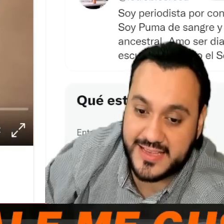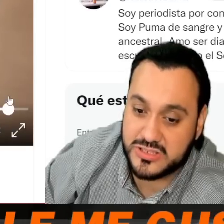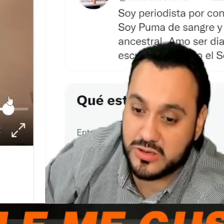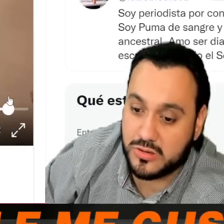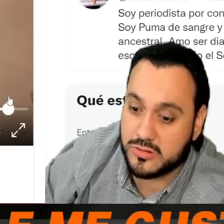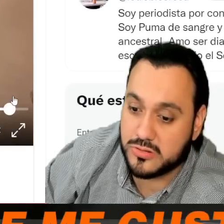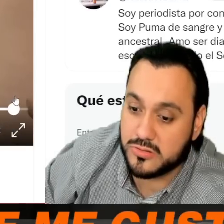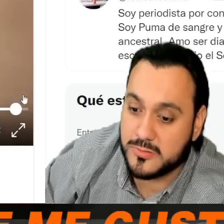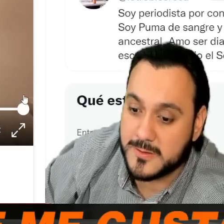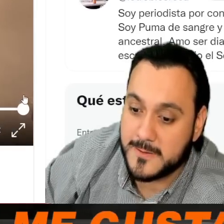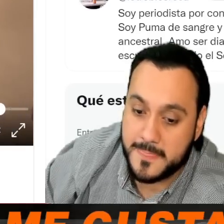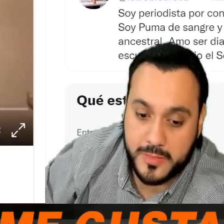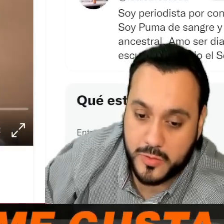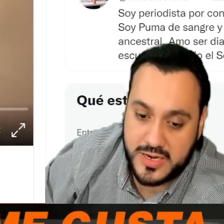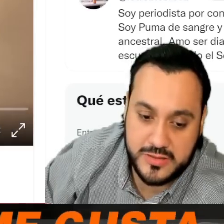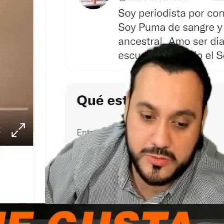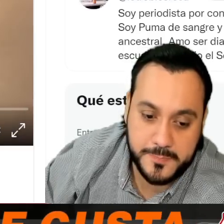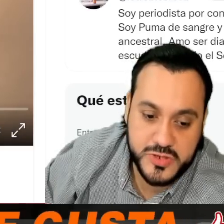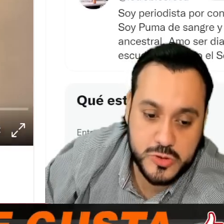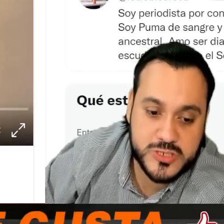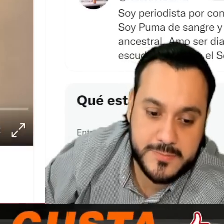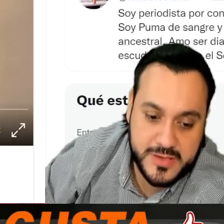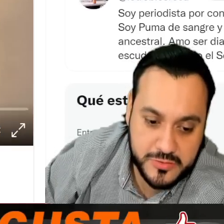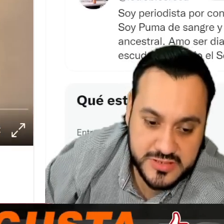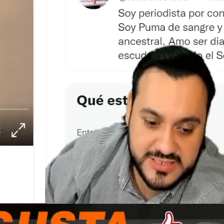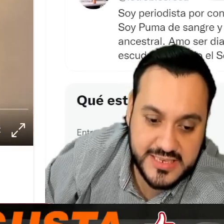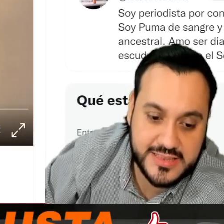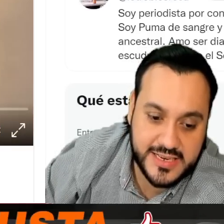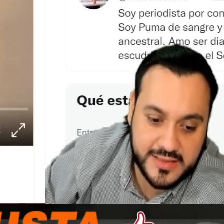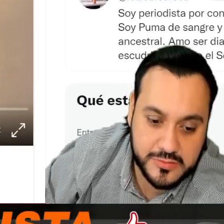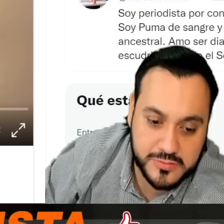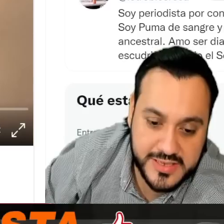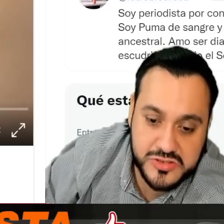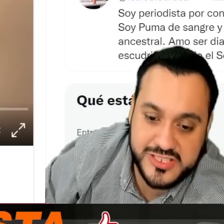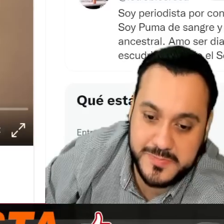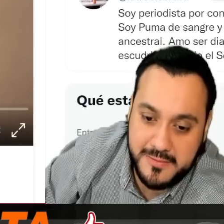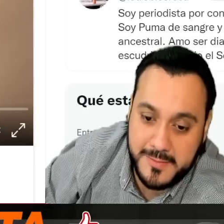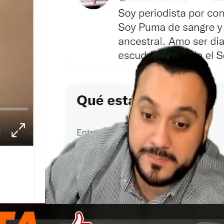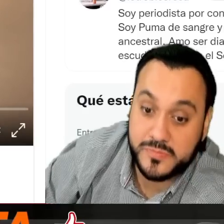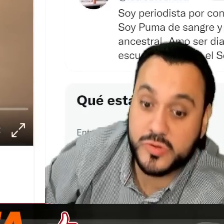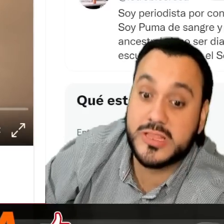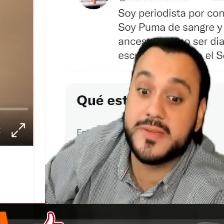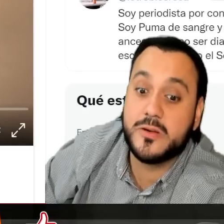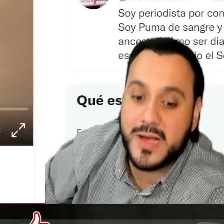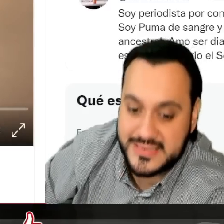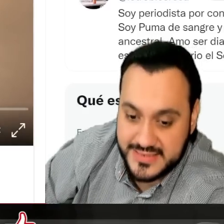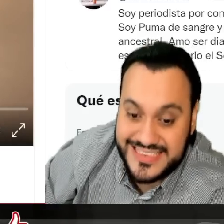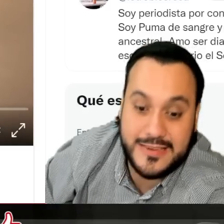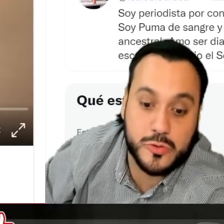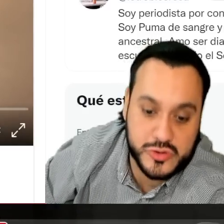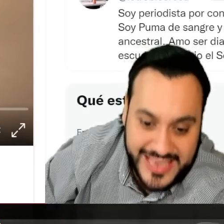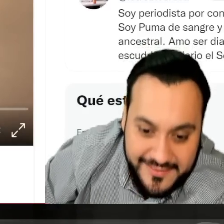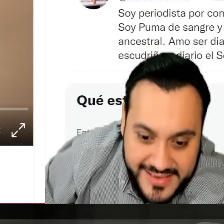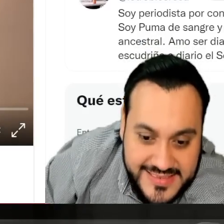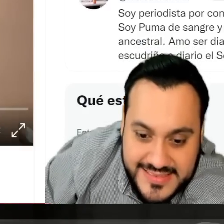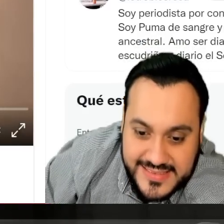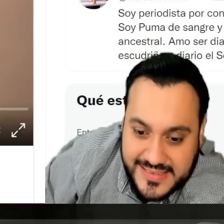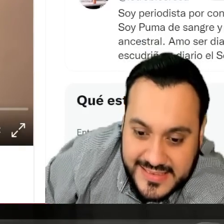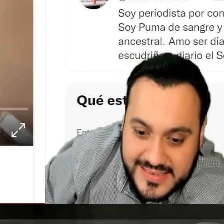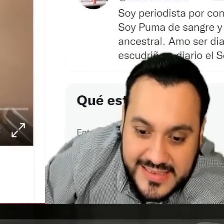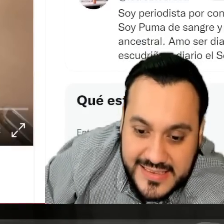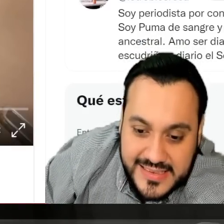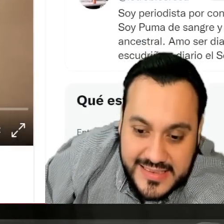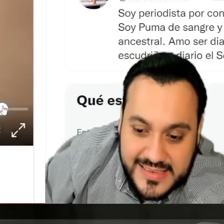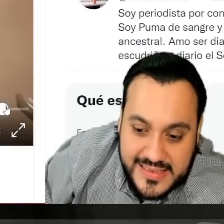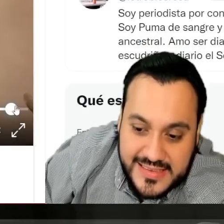esto y lo otro no hálito son tus amigos te están entregando ellos te esperaban tú también lo haces y lo sabes